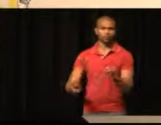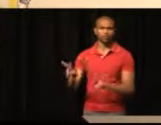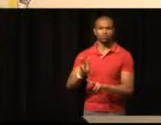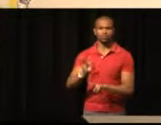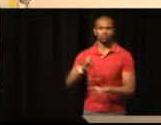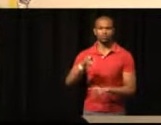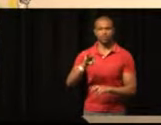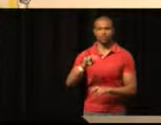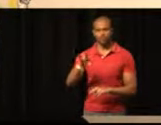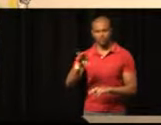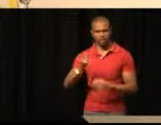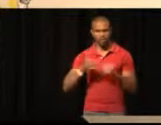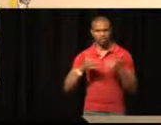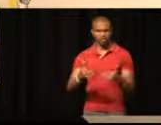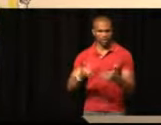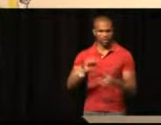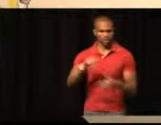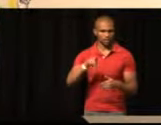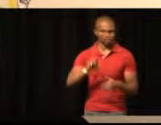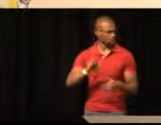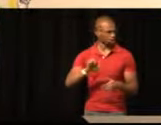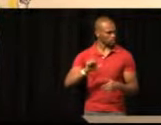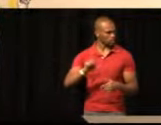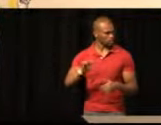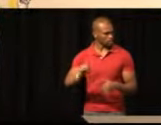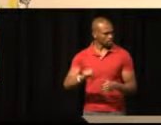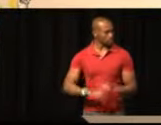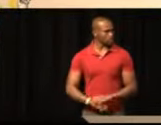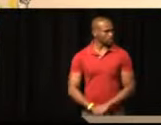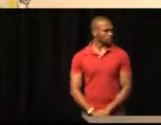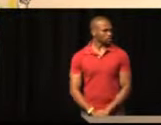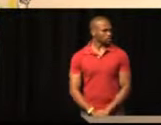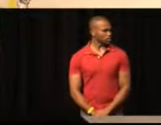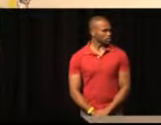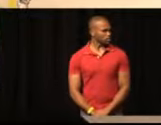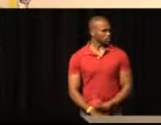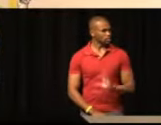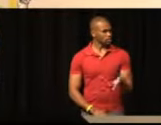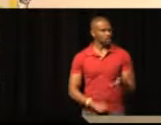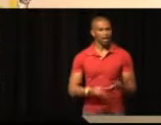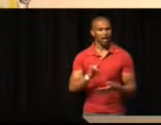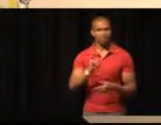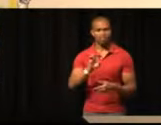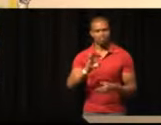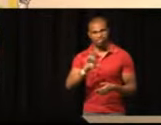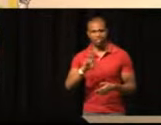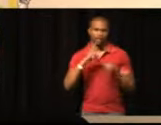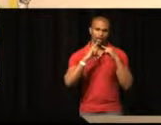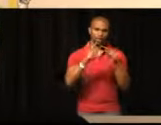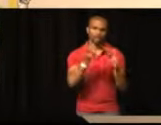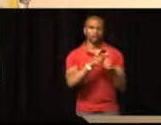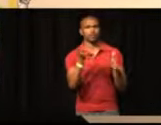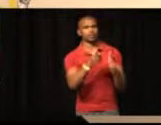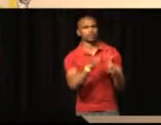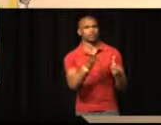vislumbran para sus instituciones. Me gustaría comenzar con usted, señor Andrés, ya que Débora reclamó tanto de ser la